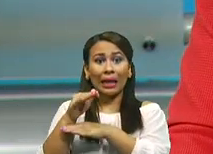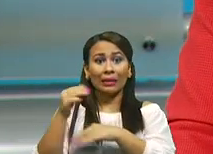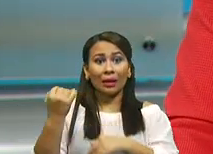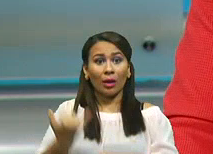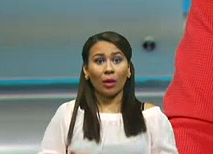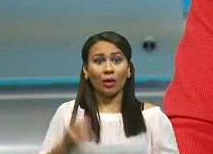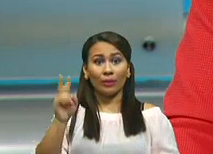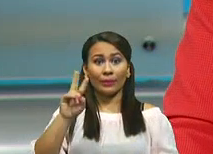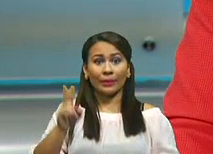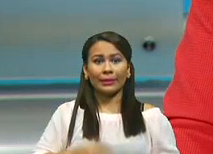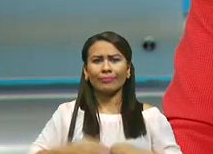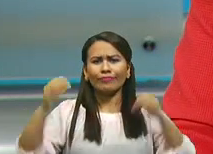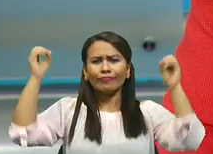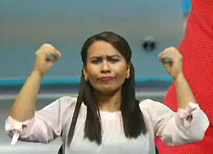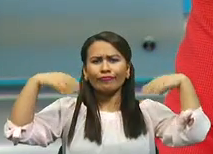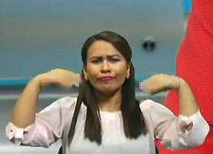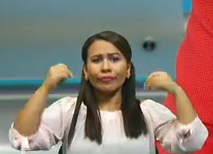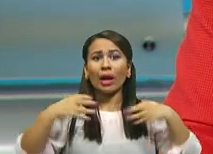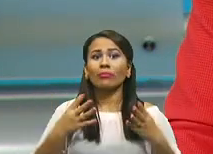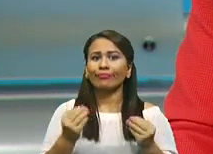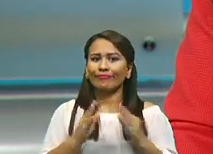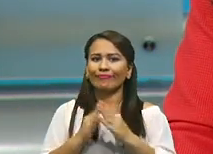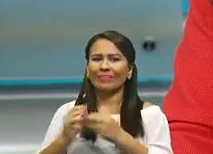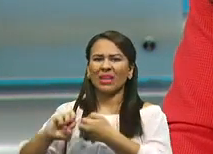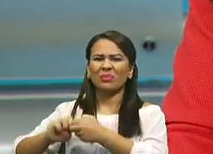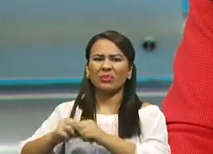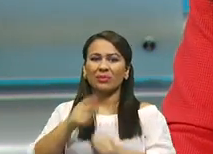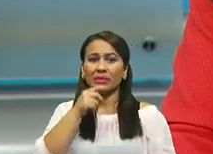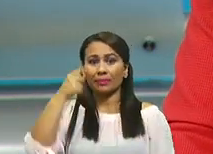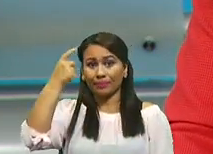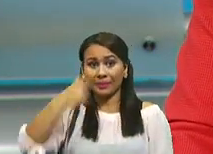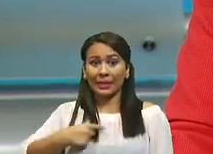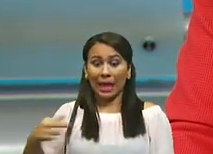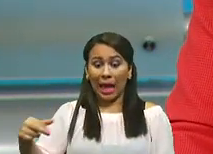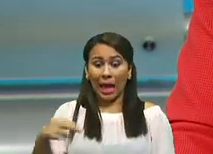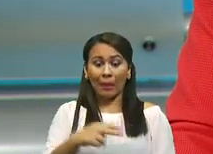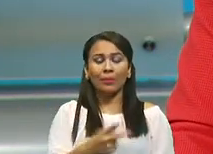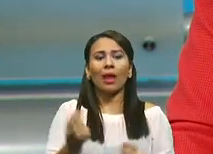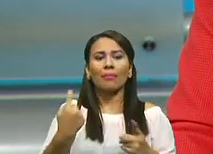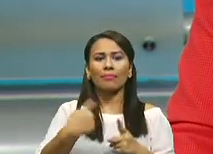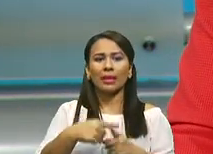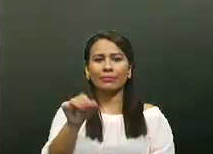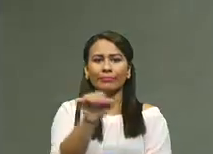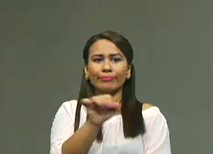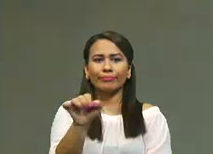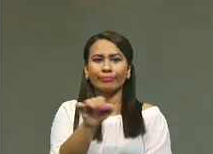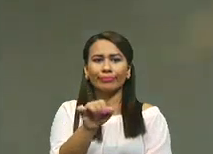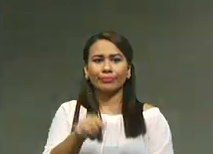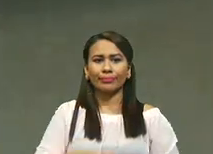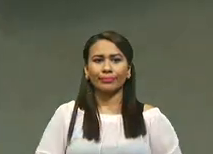viernes. Las inundaciones causaron inconvenientes tanto a peatones como a conductores.